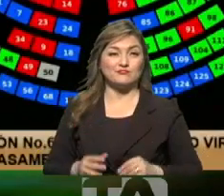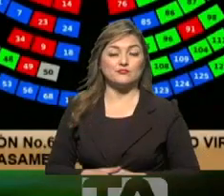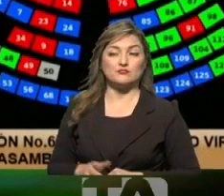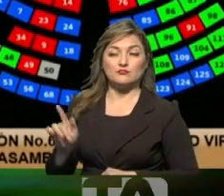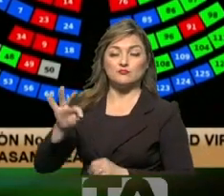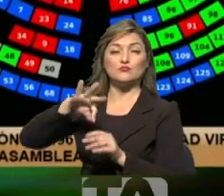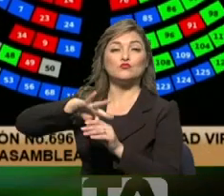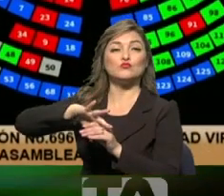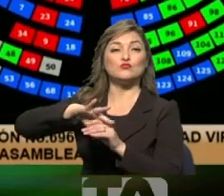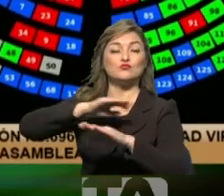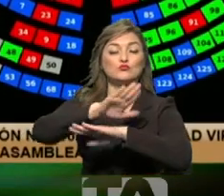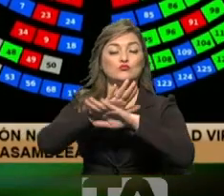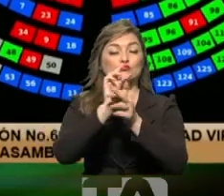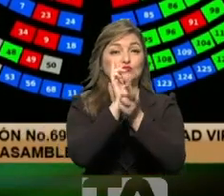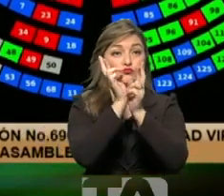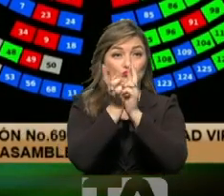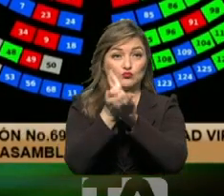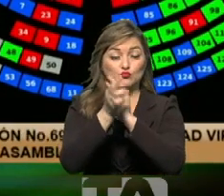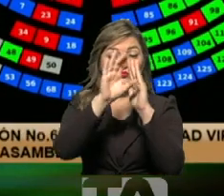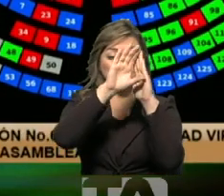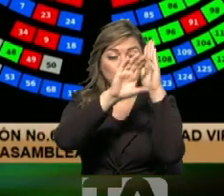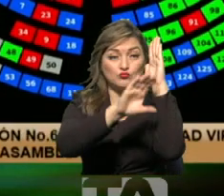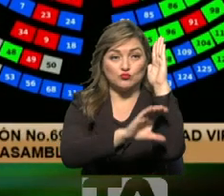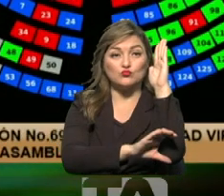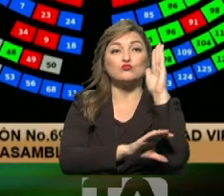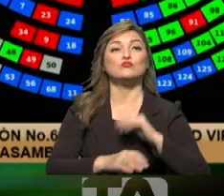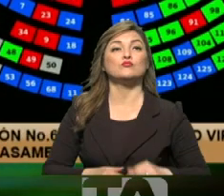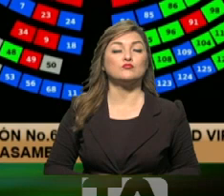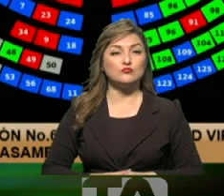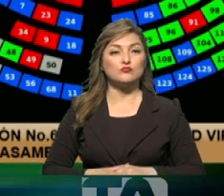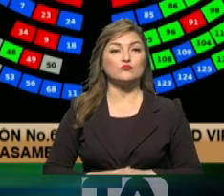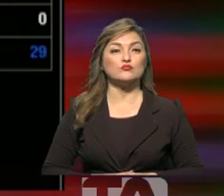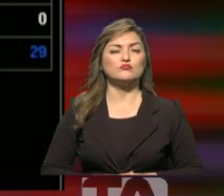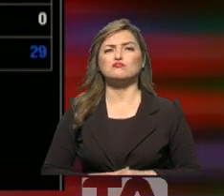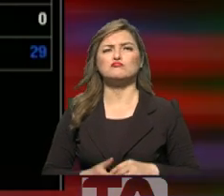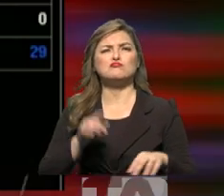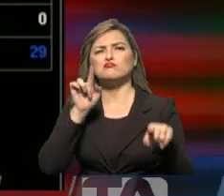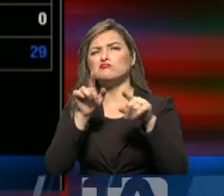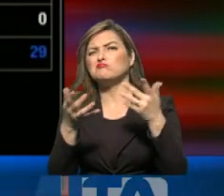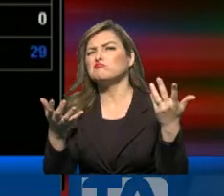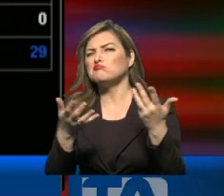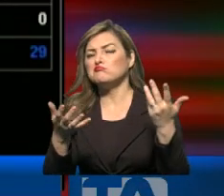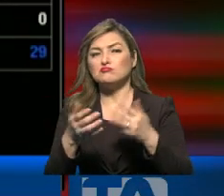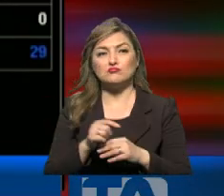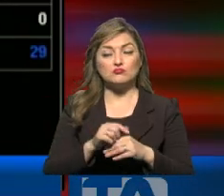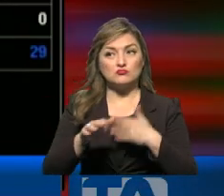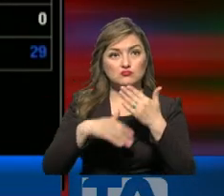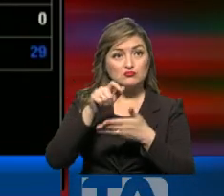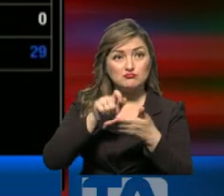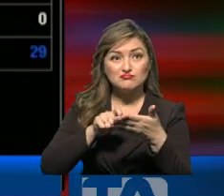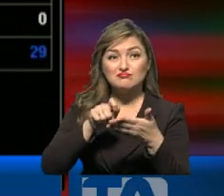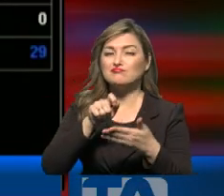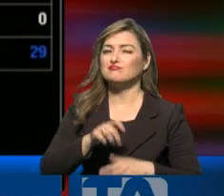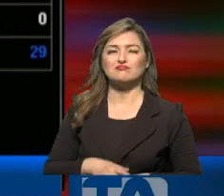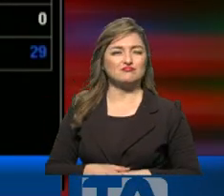Son las votaciones sobre las reformas parciales a la Constitución. ¿Qué tienen en común? Que ninguna moción logró aprobarse,